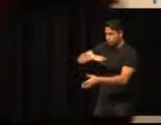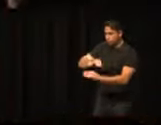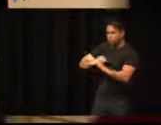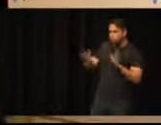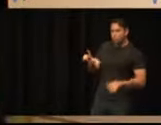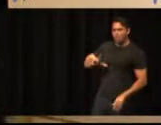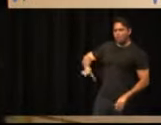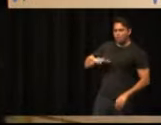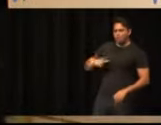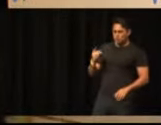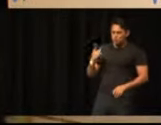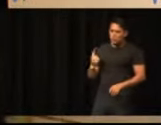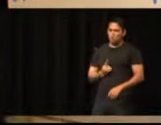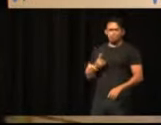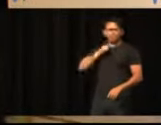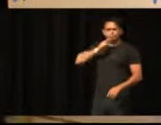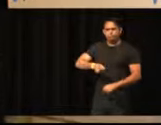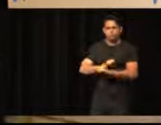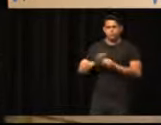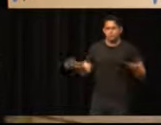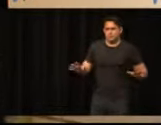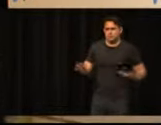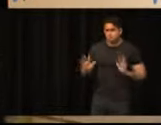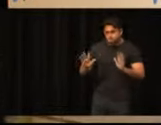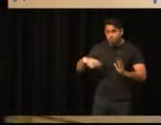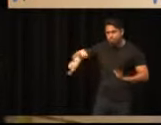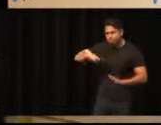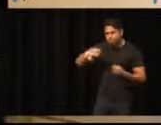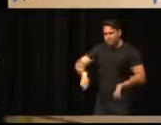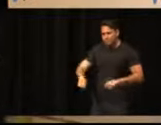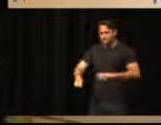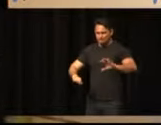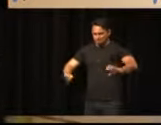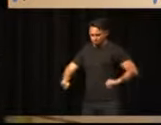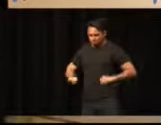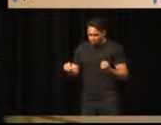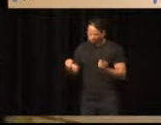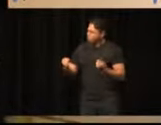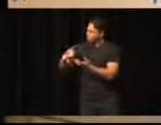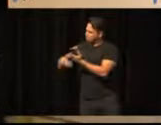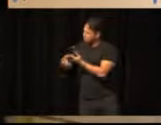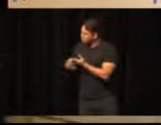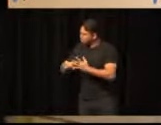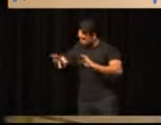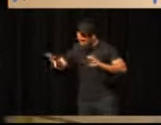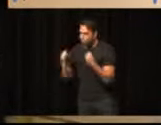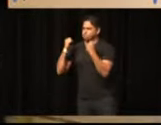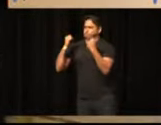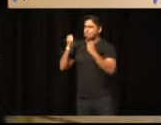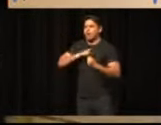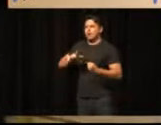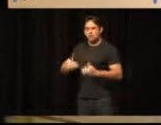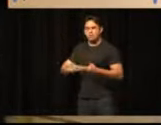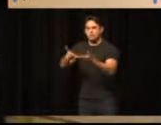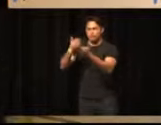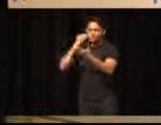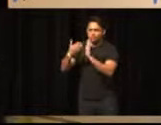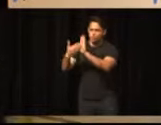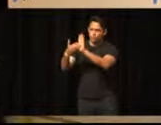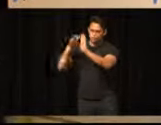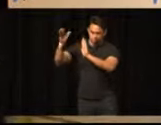que no era posible hacerlo solos y por lo tanto necesitamos unir fuerzas para llevar estas propuestas. En